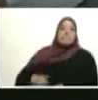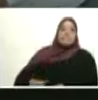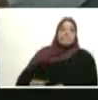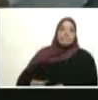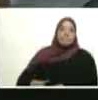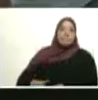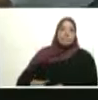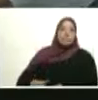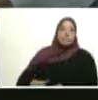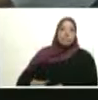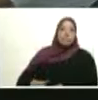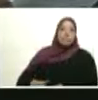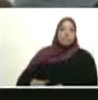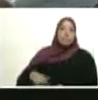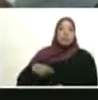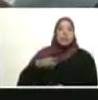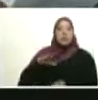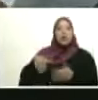nosotros